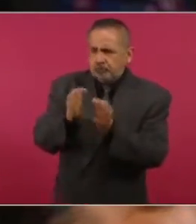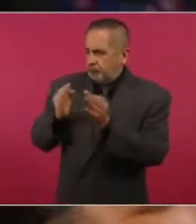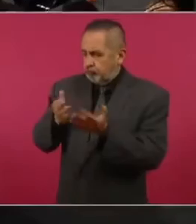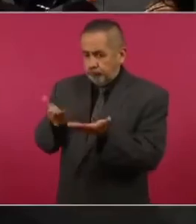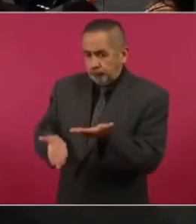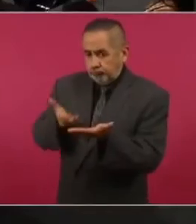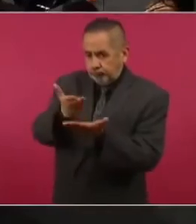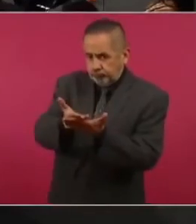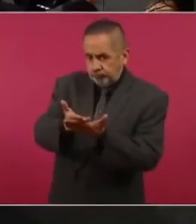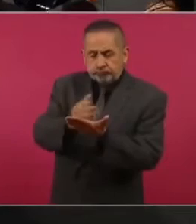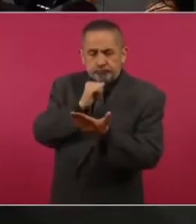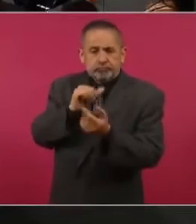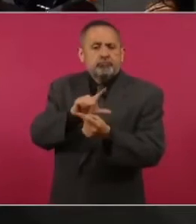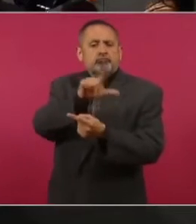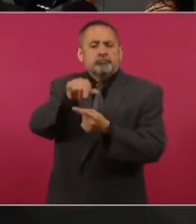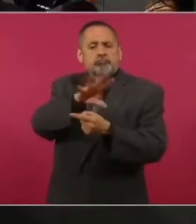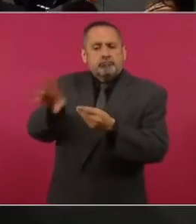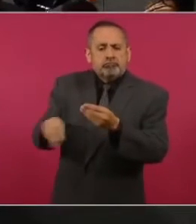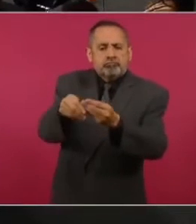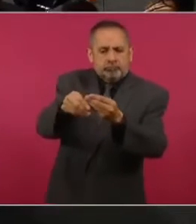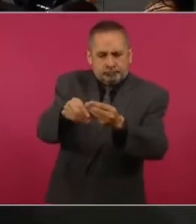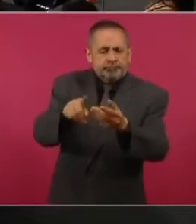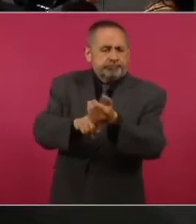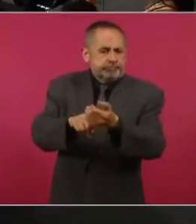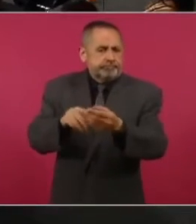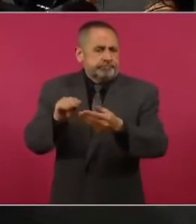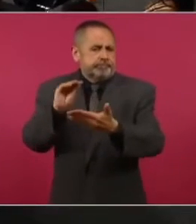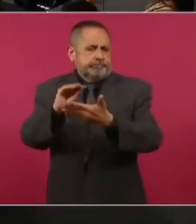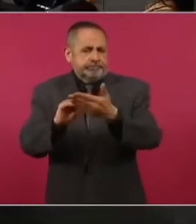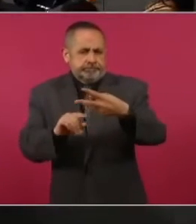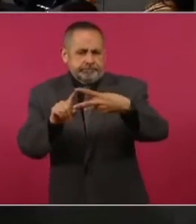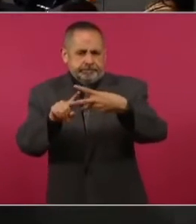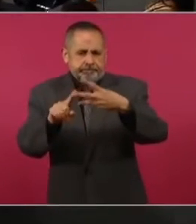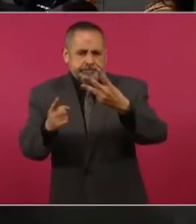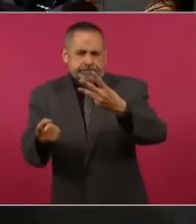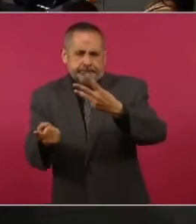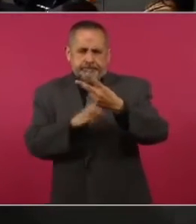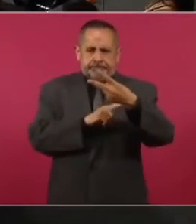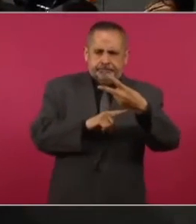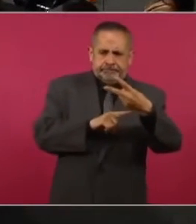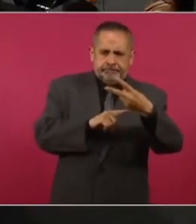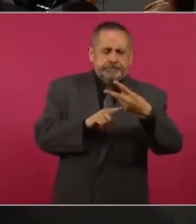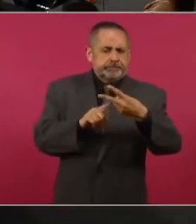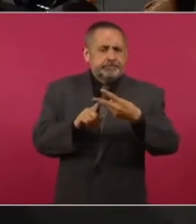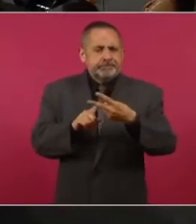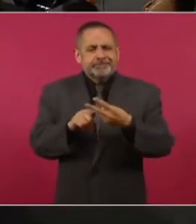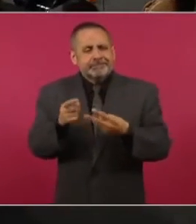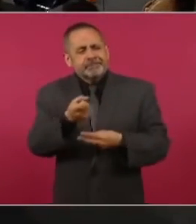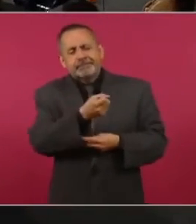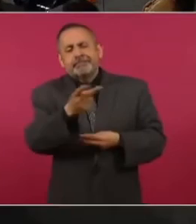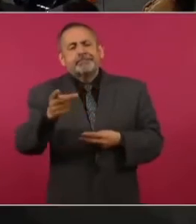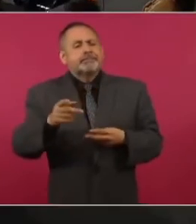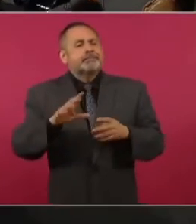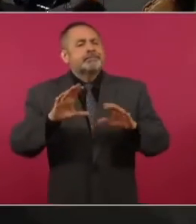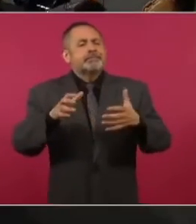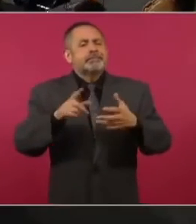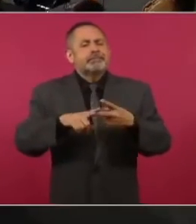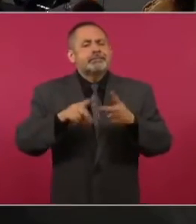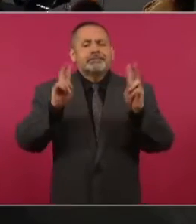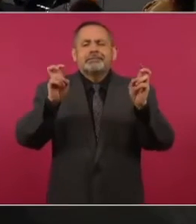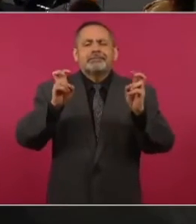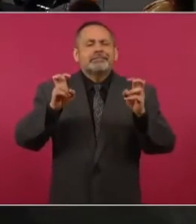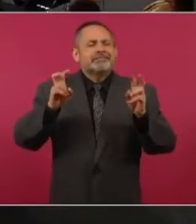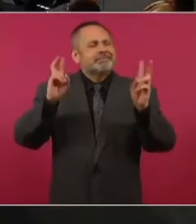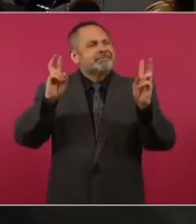que fueron agregados por los legisladores. Uno de ellos, pues ya se eliminó, que era la vida eterna de los partidos, o lo que se dio en llamar la vida eterna